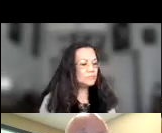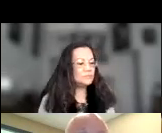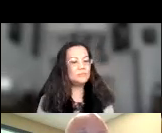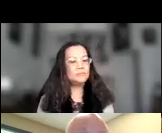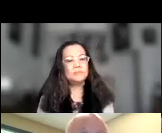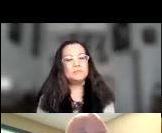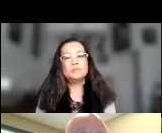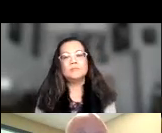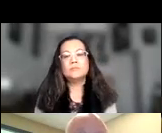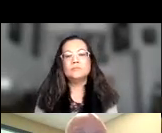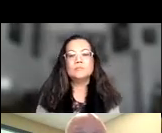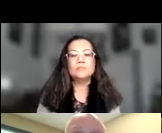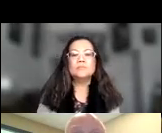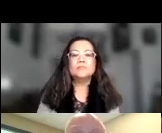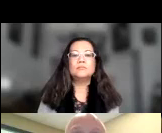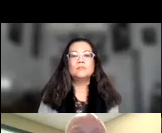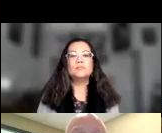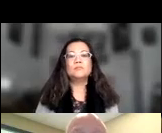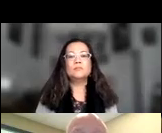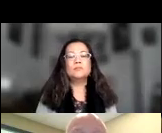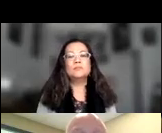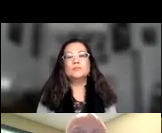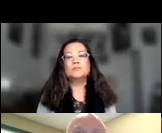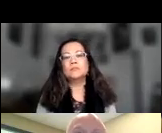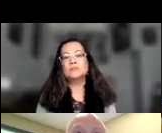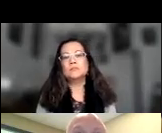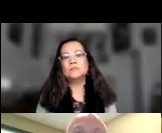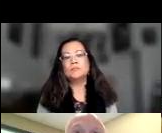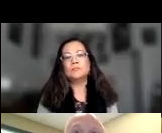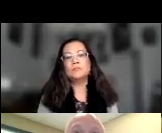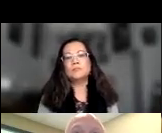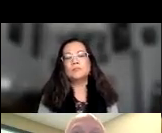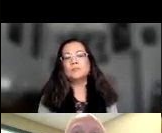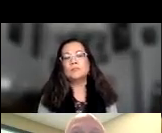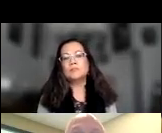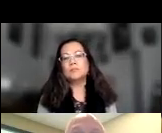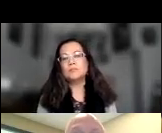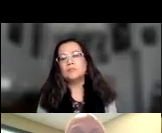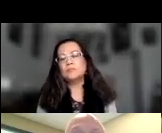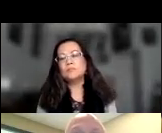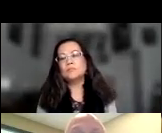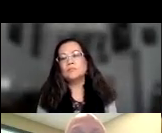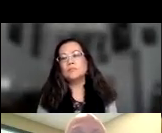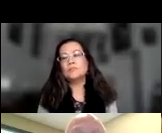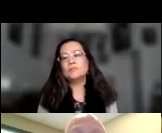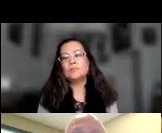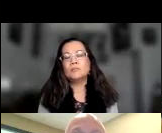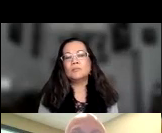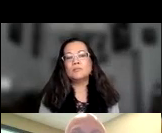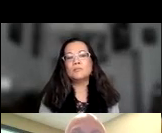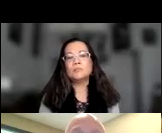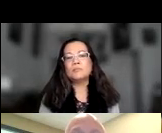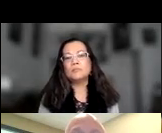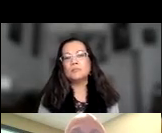y proposiciones deberían ser continuadas y cuál serían aprobados. Es realmente